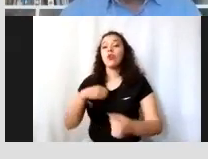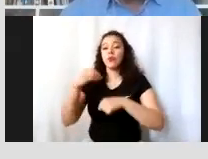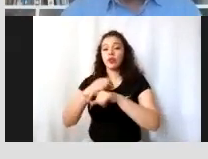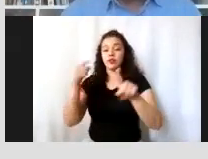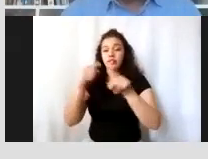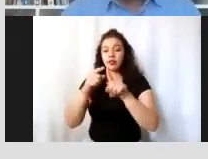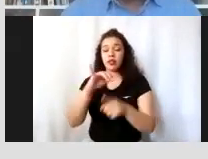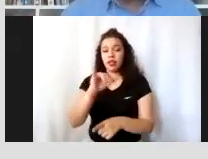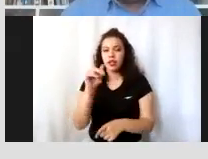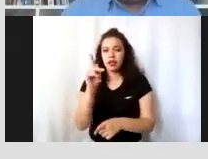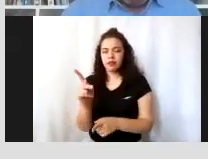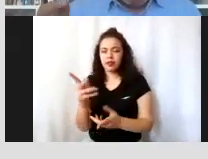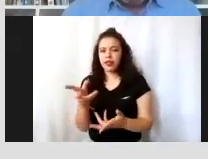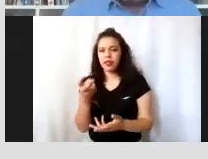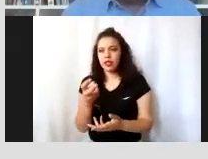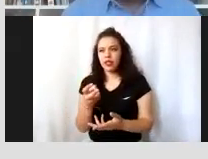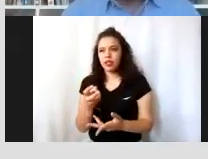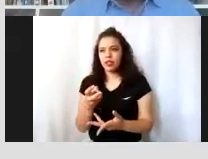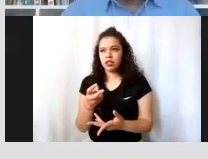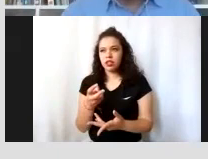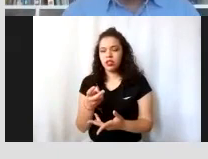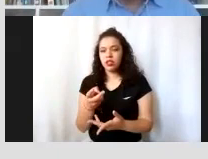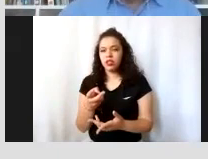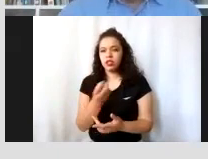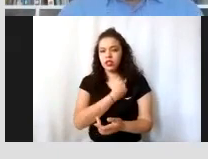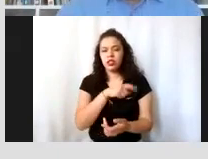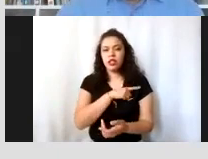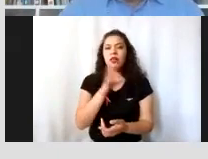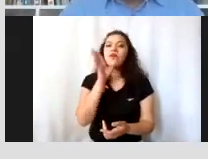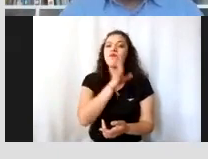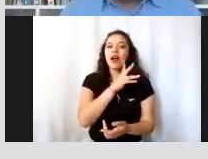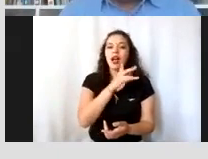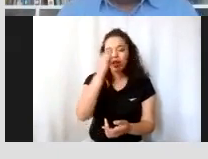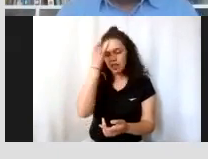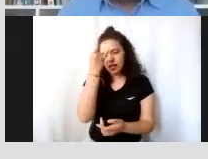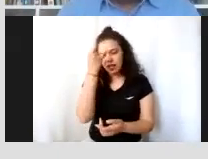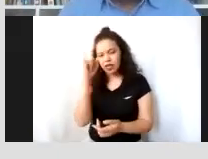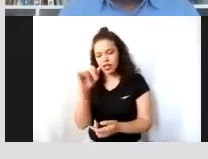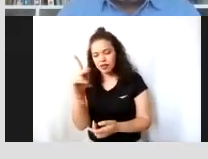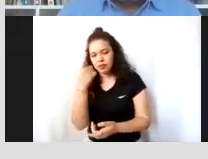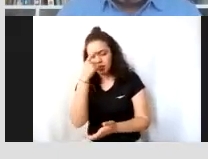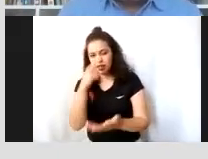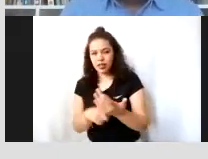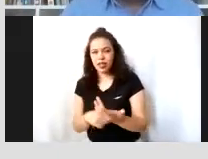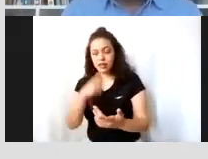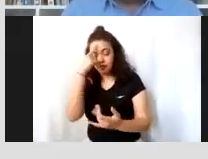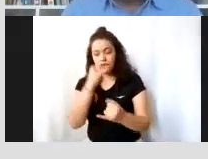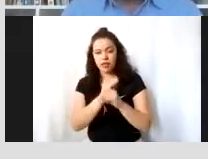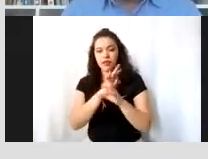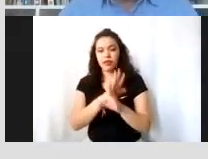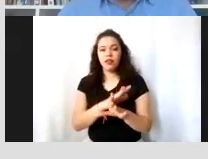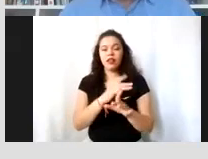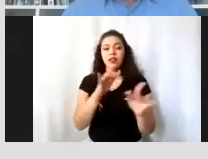IAP son estado de salud inconveniente. Y dice, para contar con los datos de la persona o